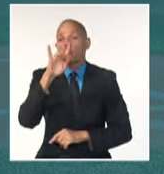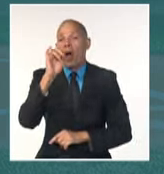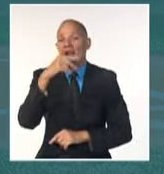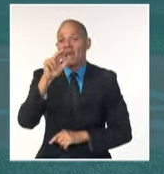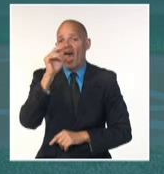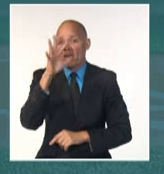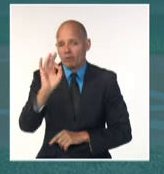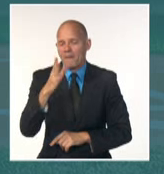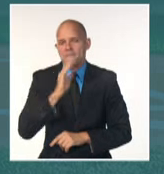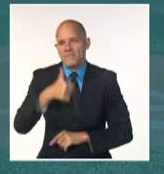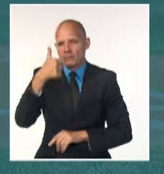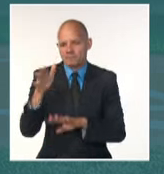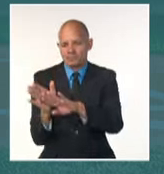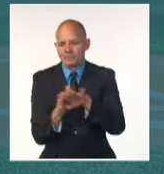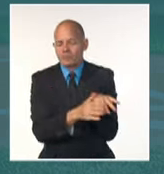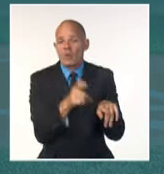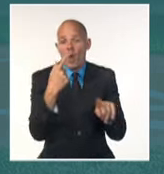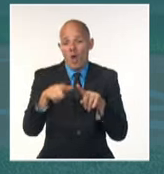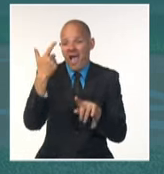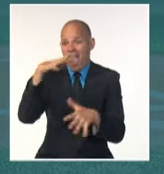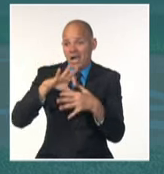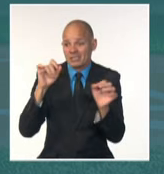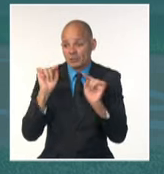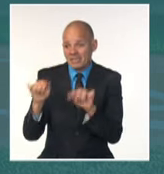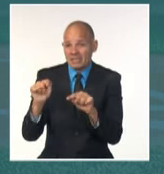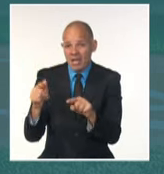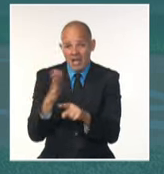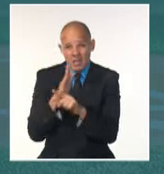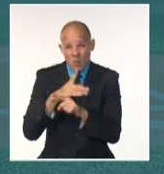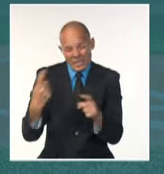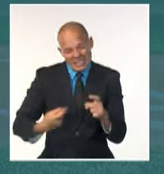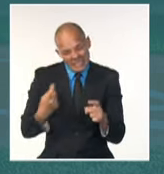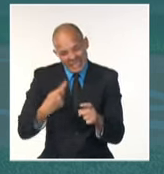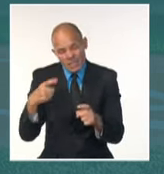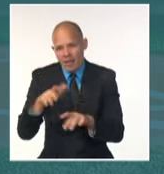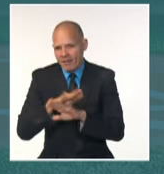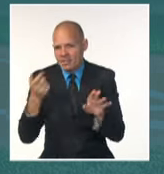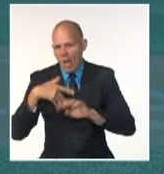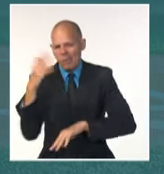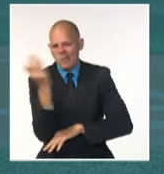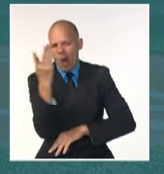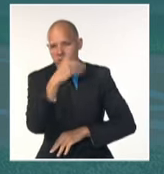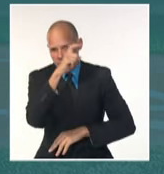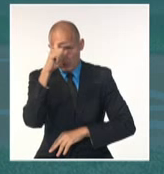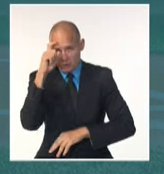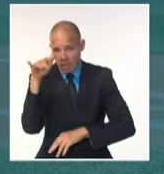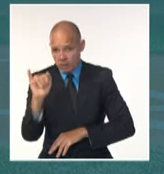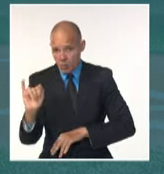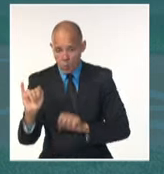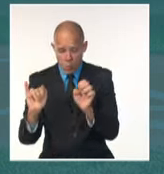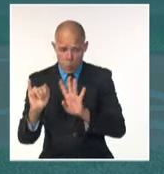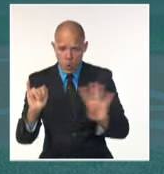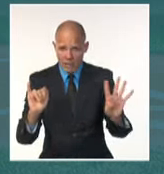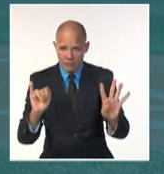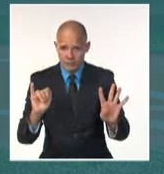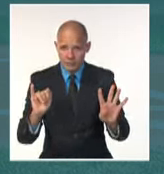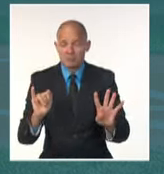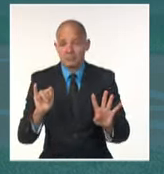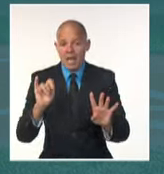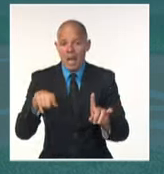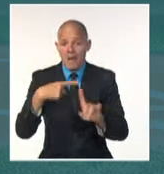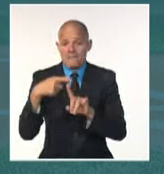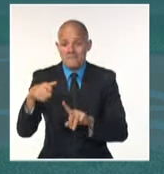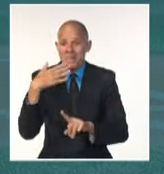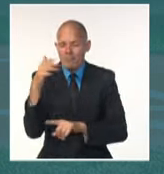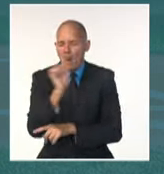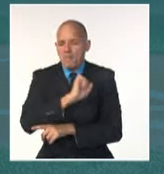resultados, Artemisa sigue aferrada a la zona de clasificación y volvieron a derrotar a Santi Espíritu 6-4 apoyados en el 10º salvamento